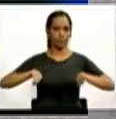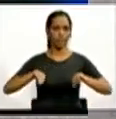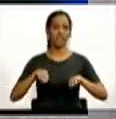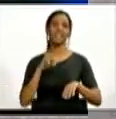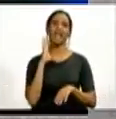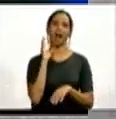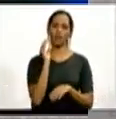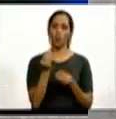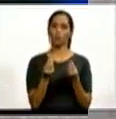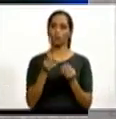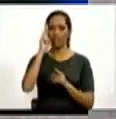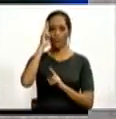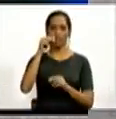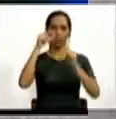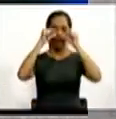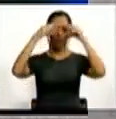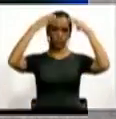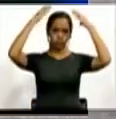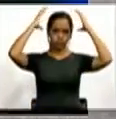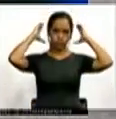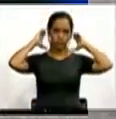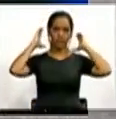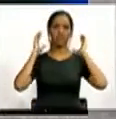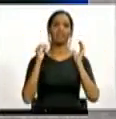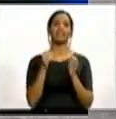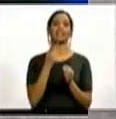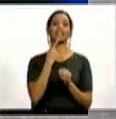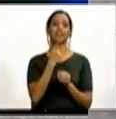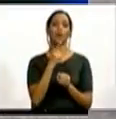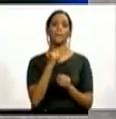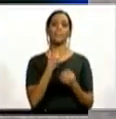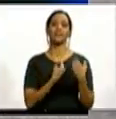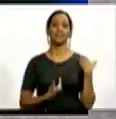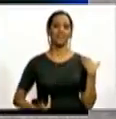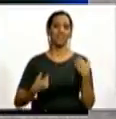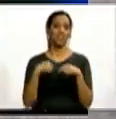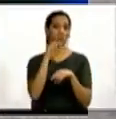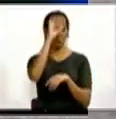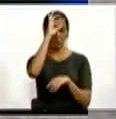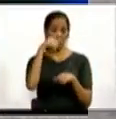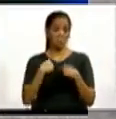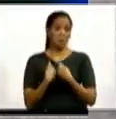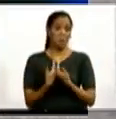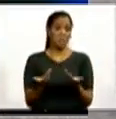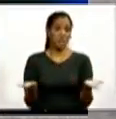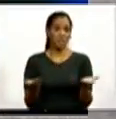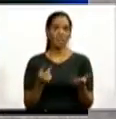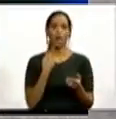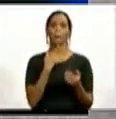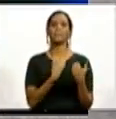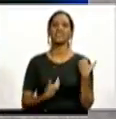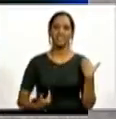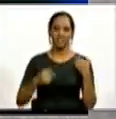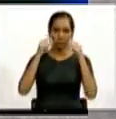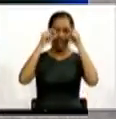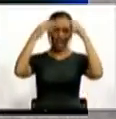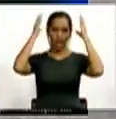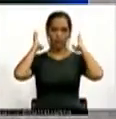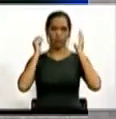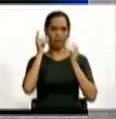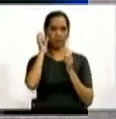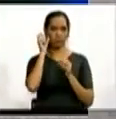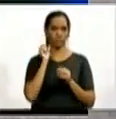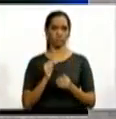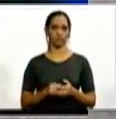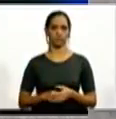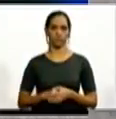muchísimo respeto a Henry Ramos Alup, al punto que lo llamó presidente, no sabemos de qué, pero le dijo presidente Henry Ramos Alup. Vamos a escuchar ese